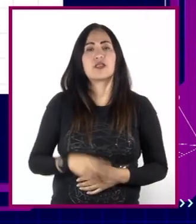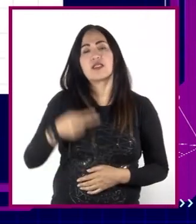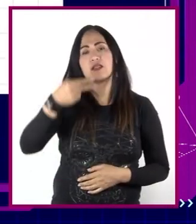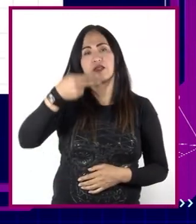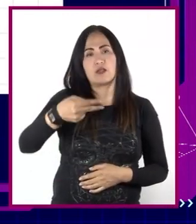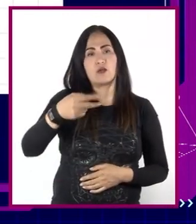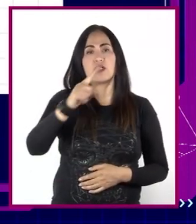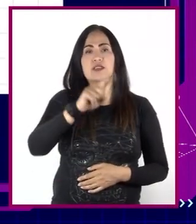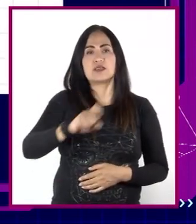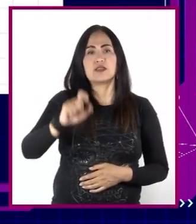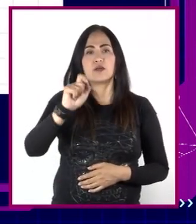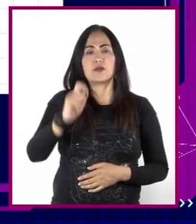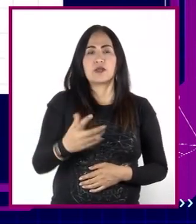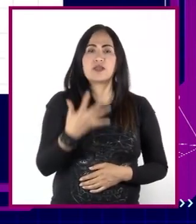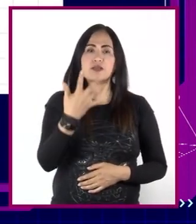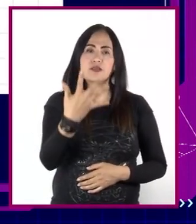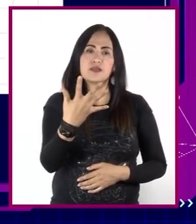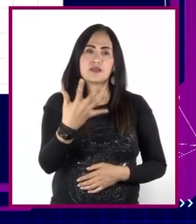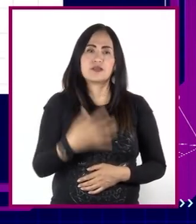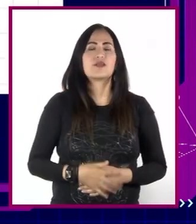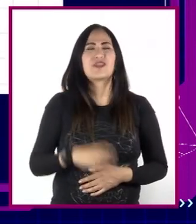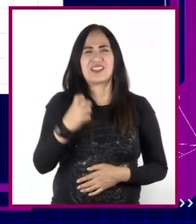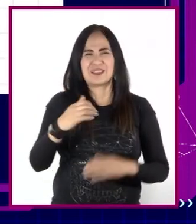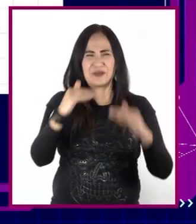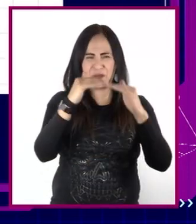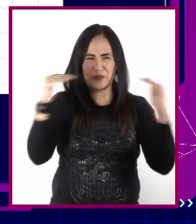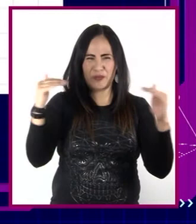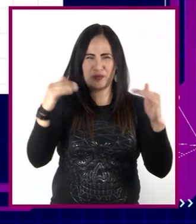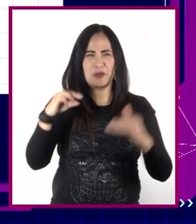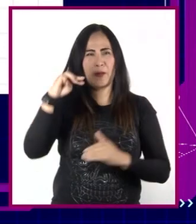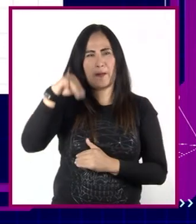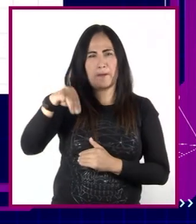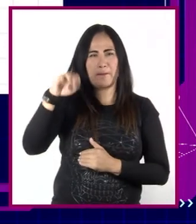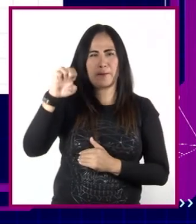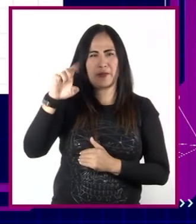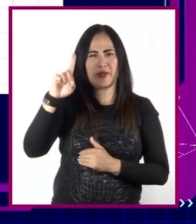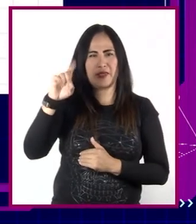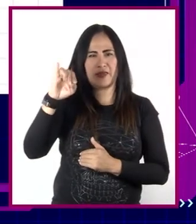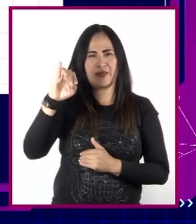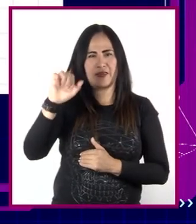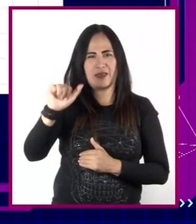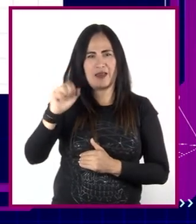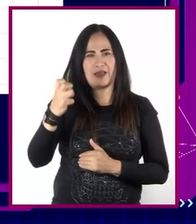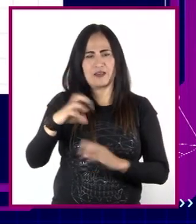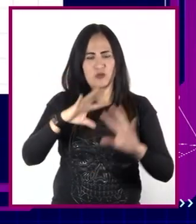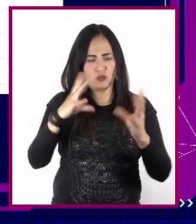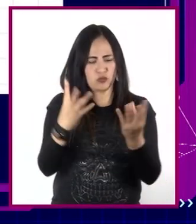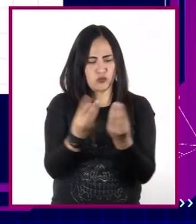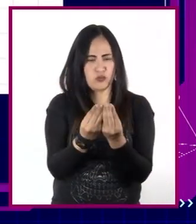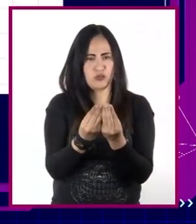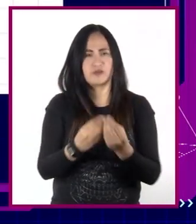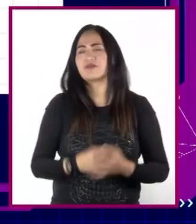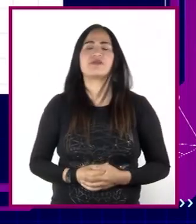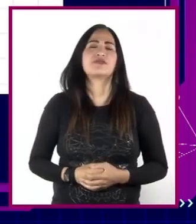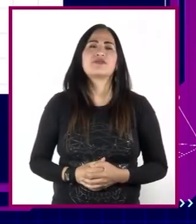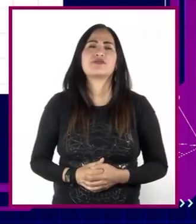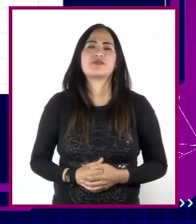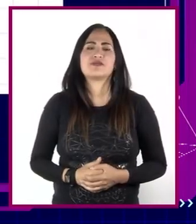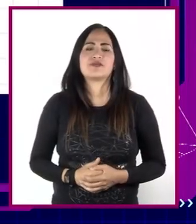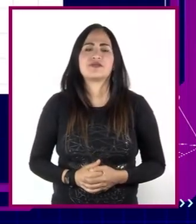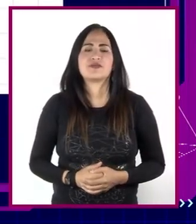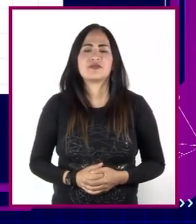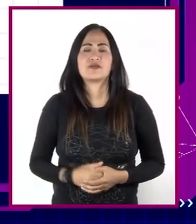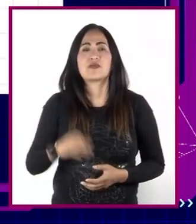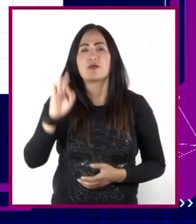obtenemos 125, que es la media aritmética y representa el conjunto de datos. Entonces,